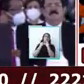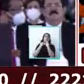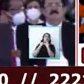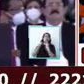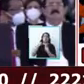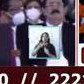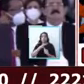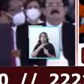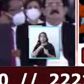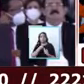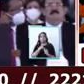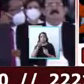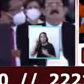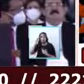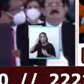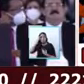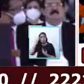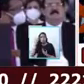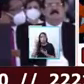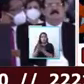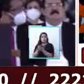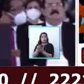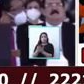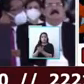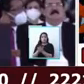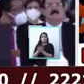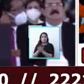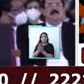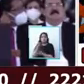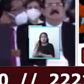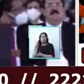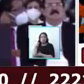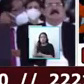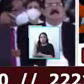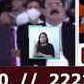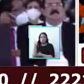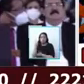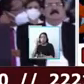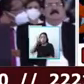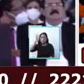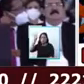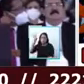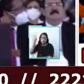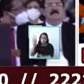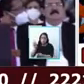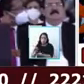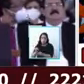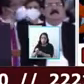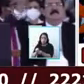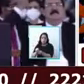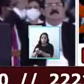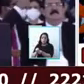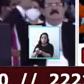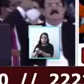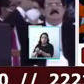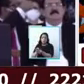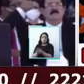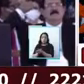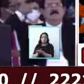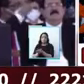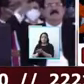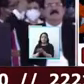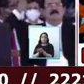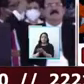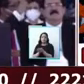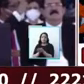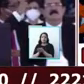municipios. ¿Cuántos municipios son de Ocotepeque? Son como 14 municipios, no me acuerdo bien, pero en todos los municipios que se enmarca el plan Trifinio, pues